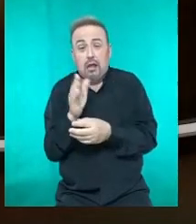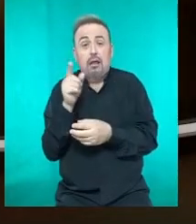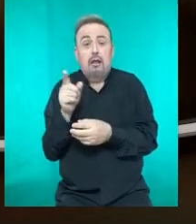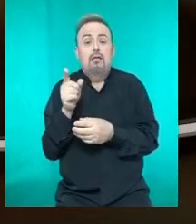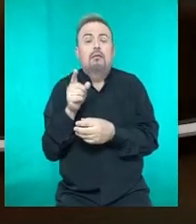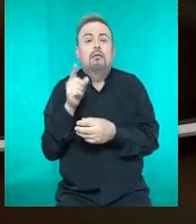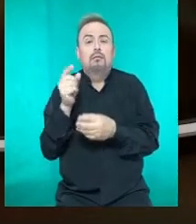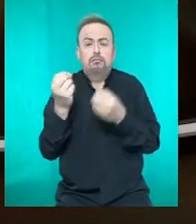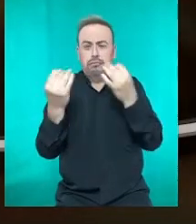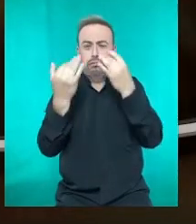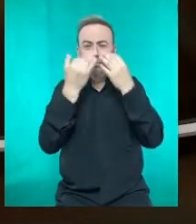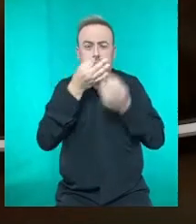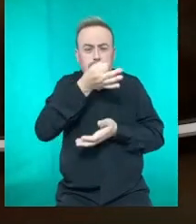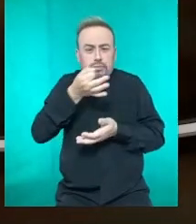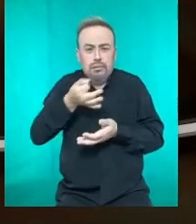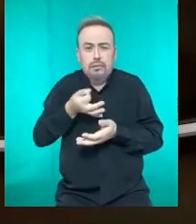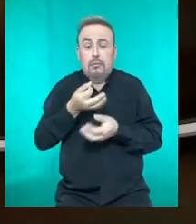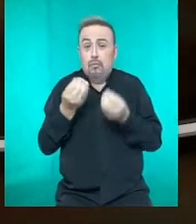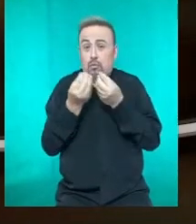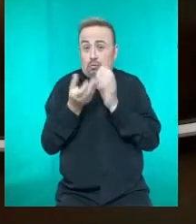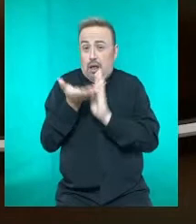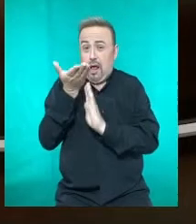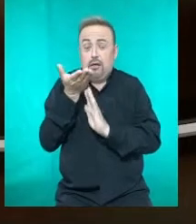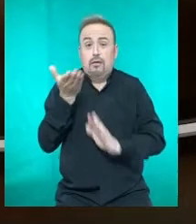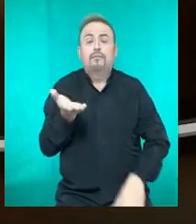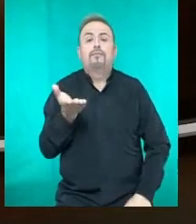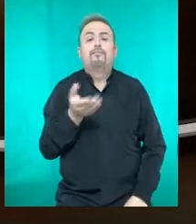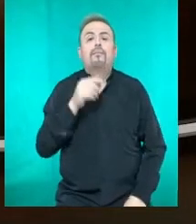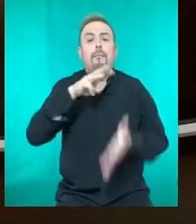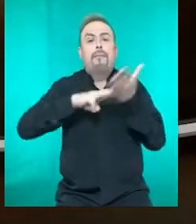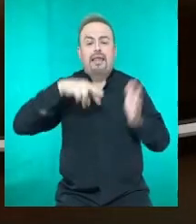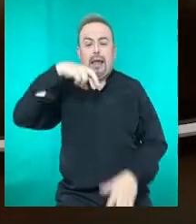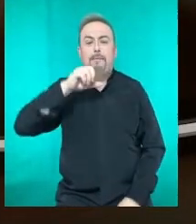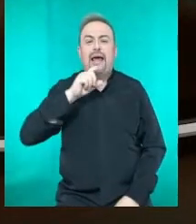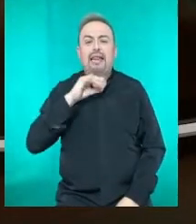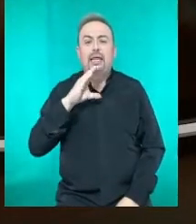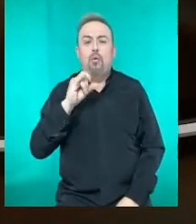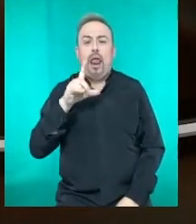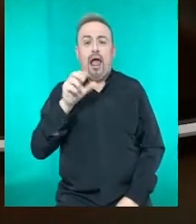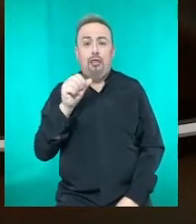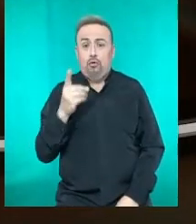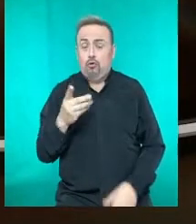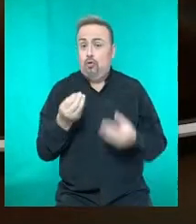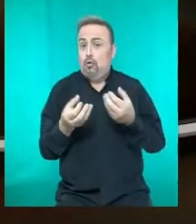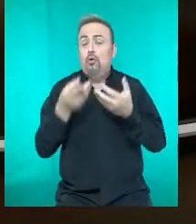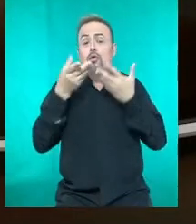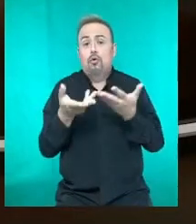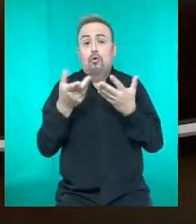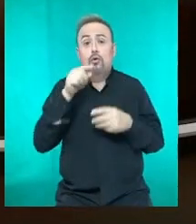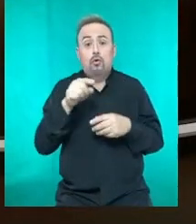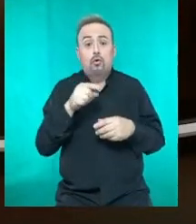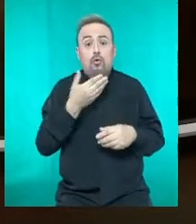material particulado presente en el aire es alto, por ejemplo, al utilizar uno de estos ladrillos, estimativamente hablando, se